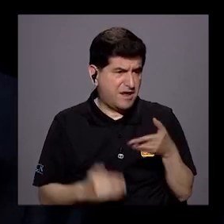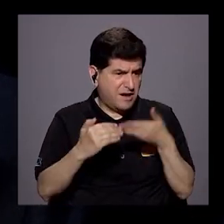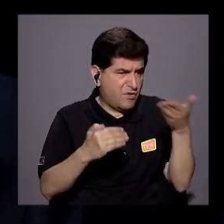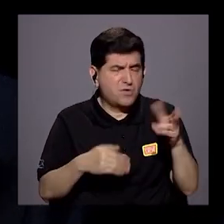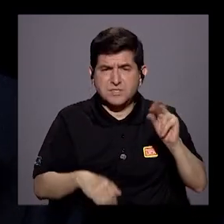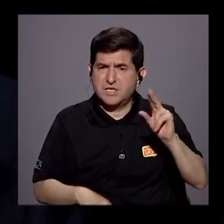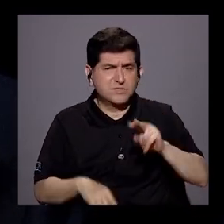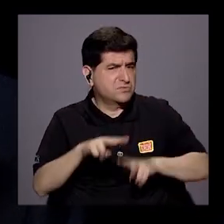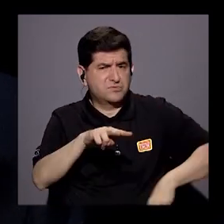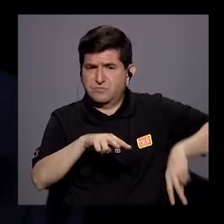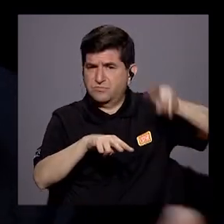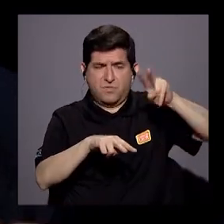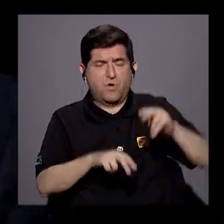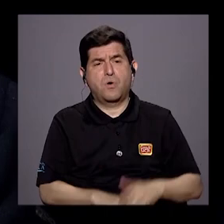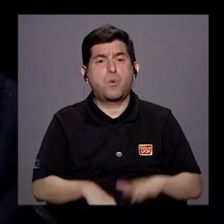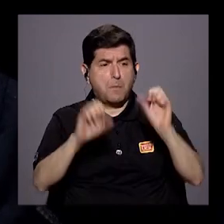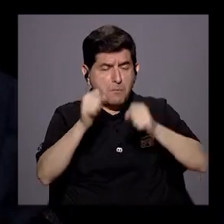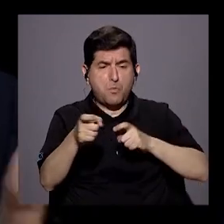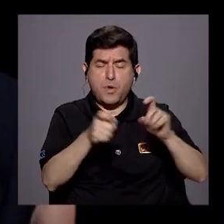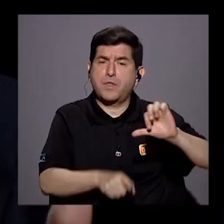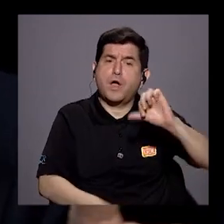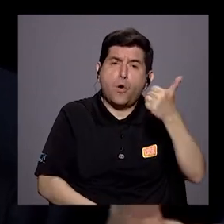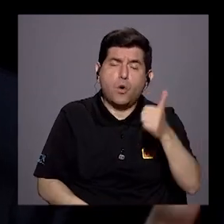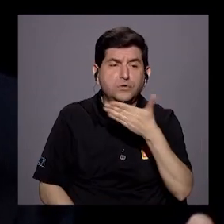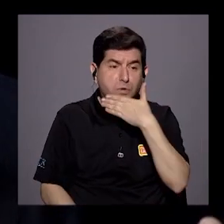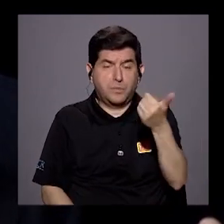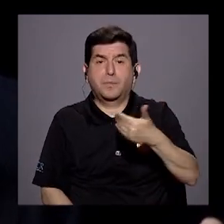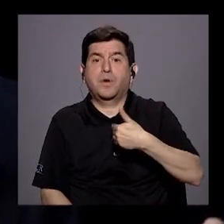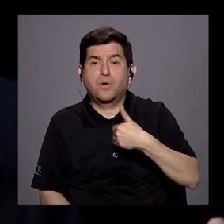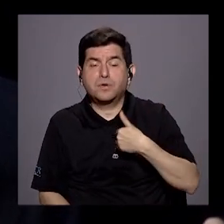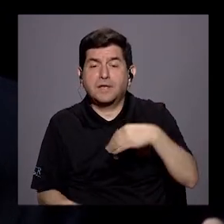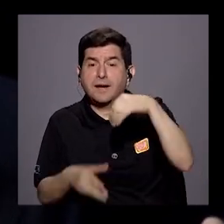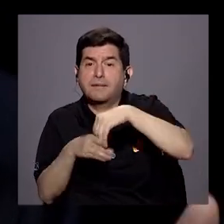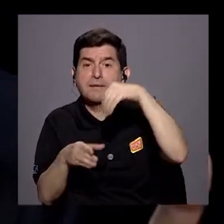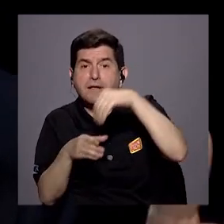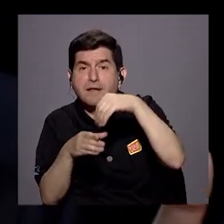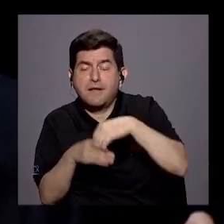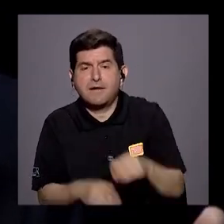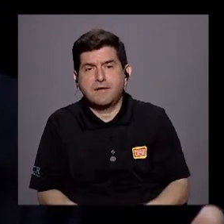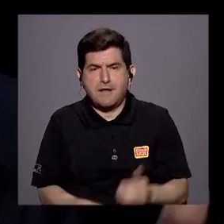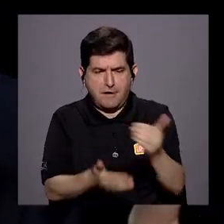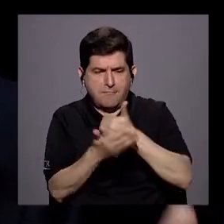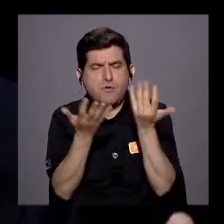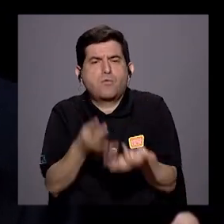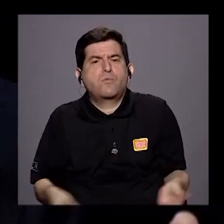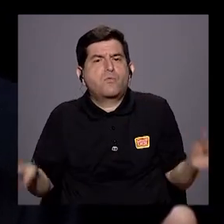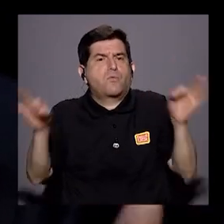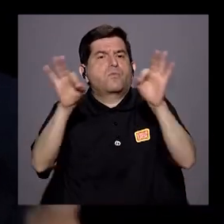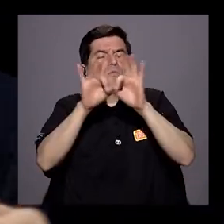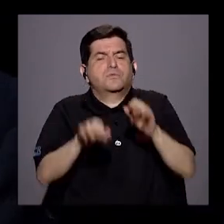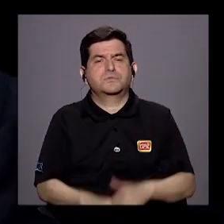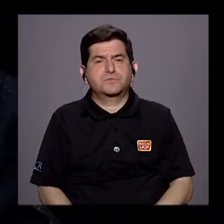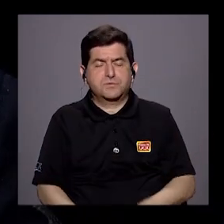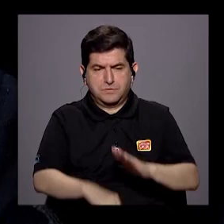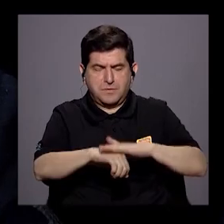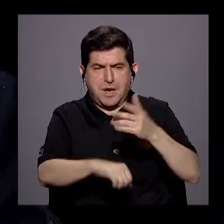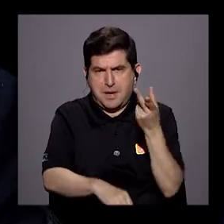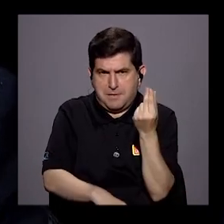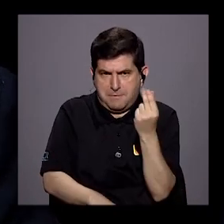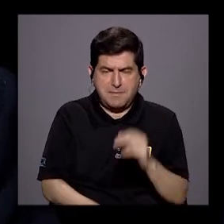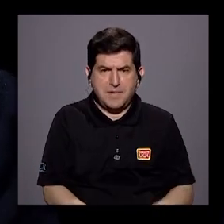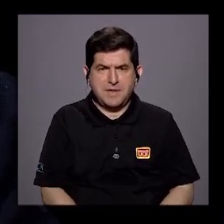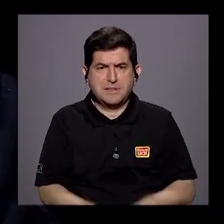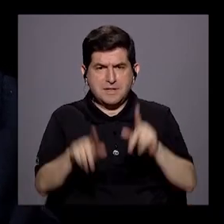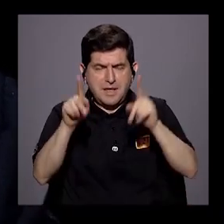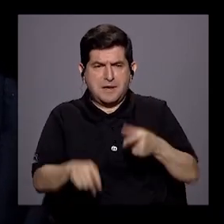nos están dando mucha ventaja que los pueden manejar o mejor tengamos un fondo de recursos muy importante que le de plata